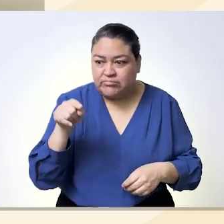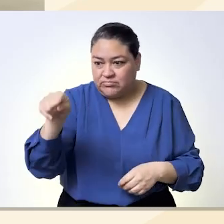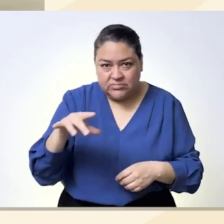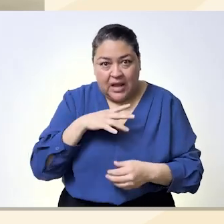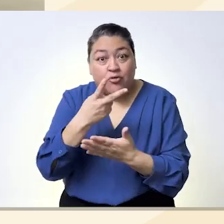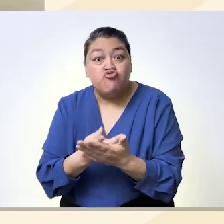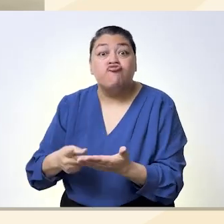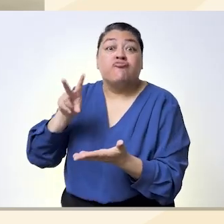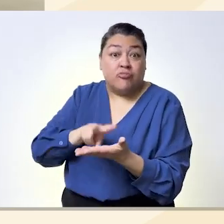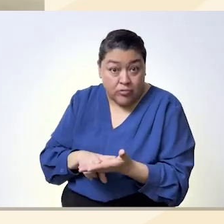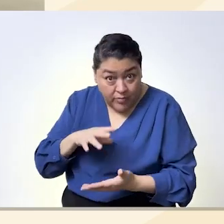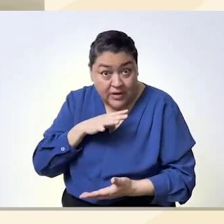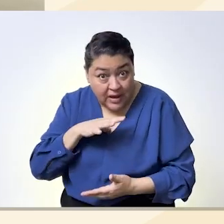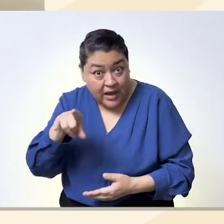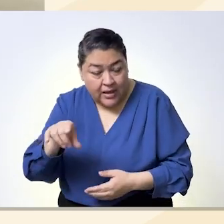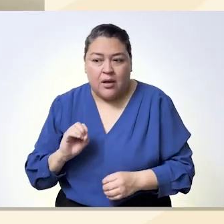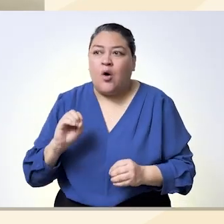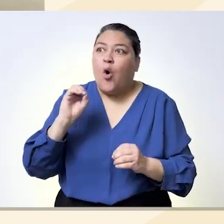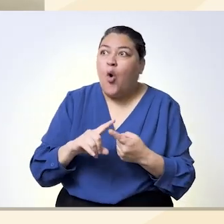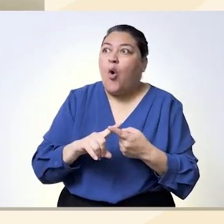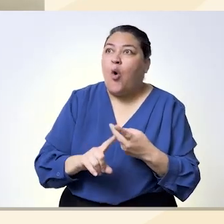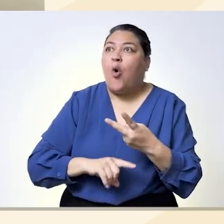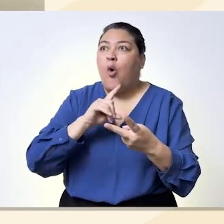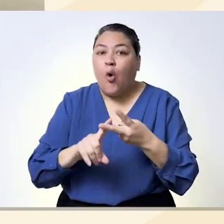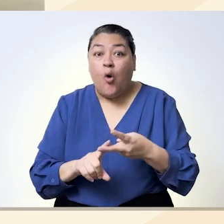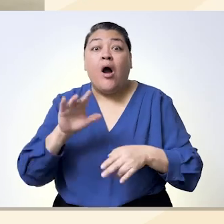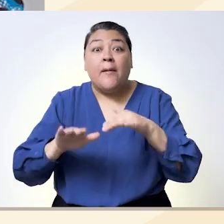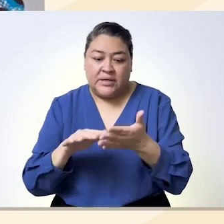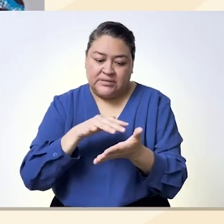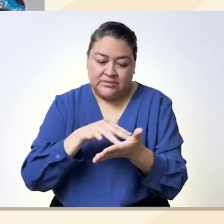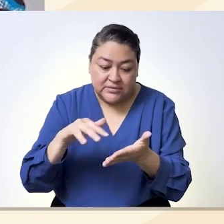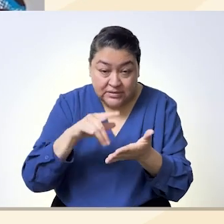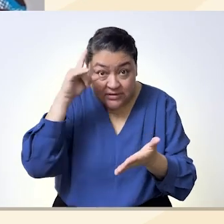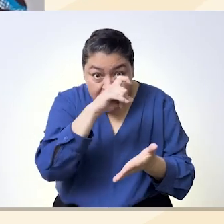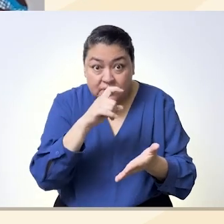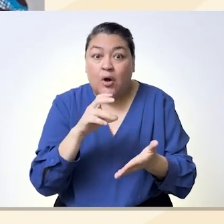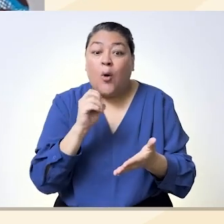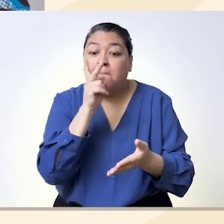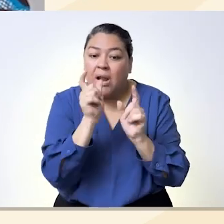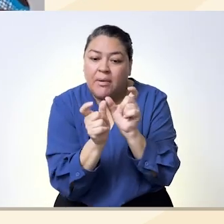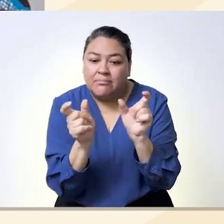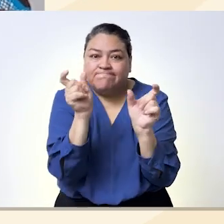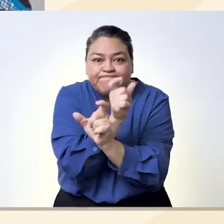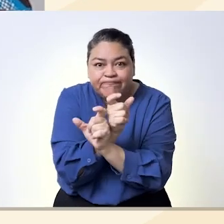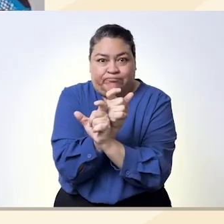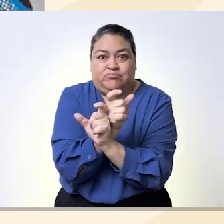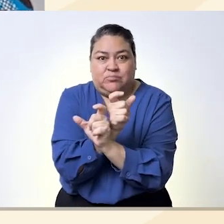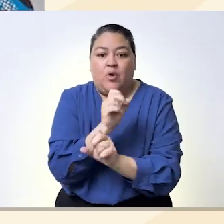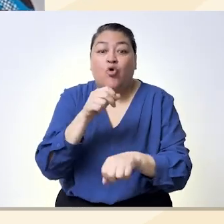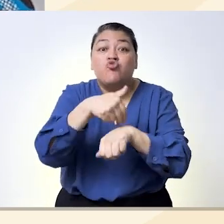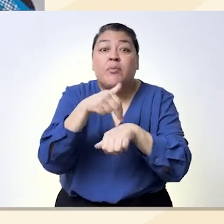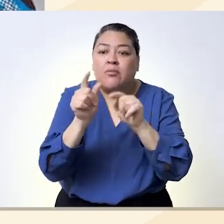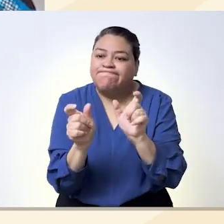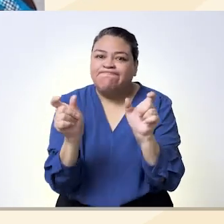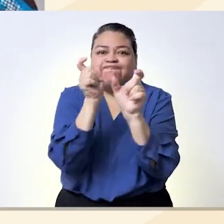pero también pasan otras pequeñas cosas que a veces dejamos de lado. Por ejemplo, la dislexia, la dislalia, la discalculia, estas